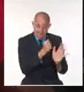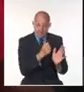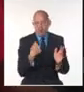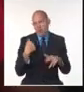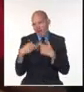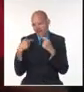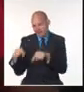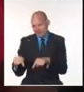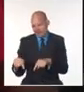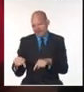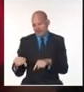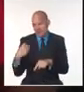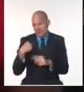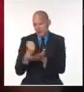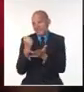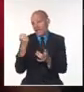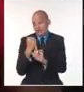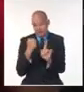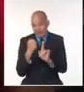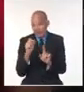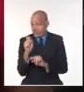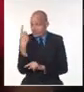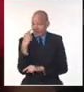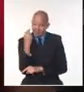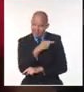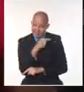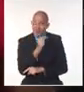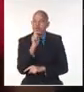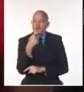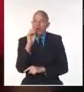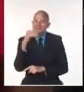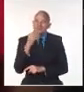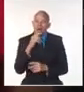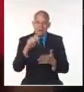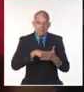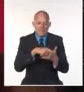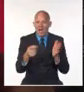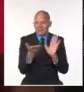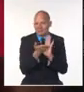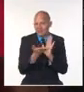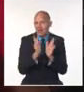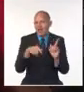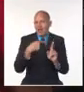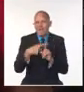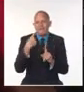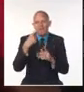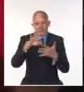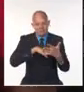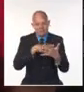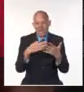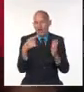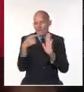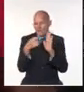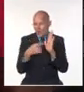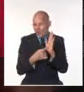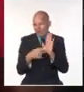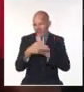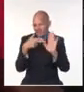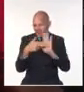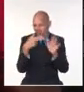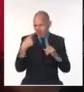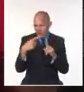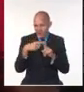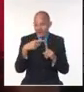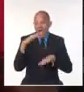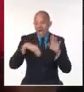de estudio, las certificaciones de nota, que son documentos muy demandados por aquellos que quieren cursar estudios en el exterior o